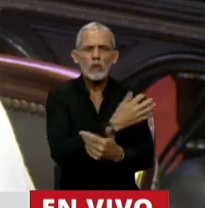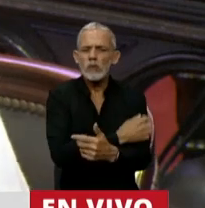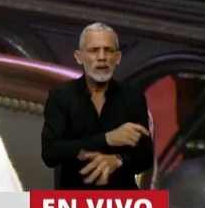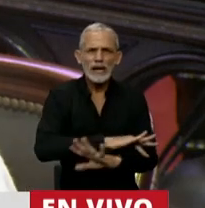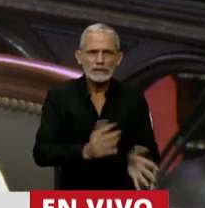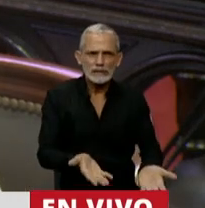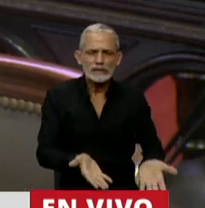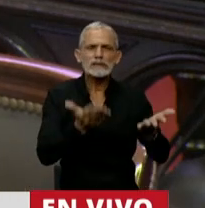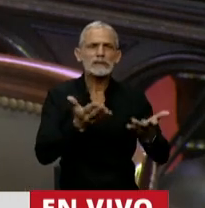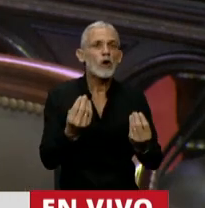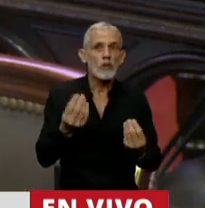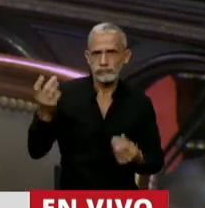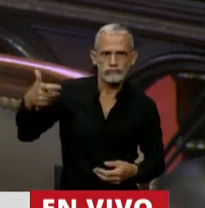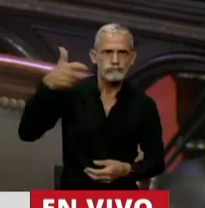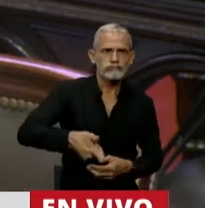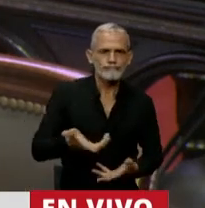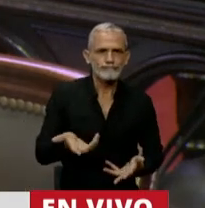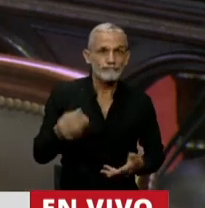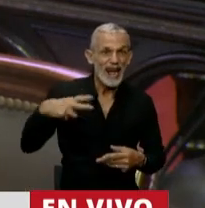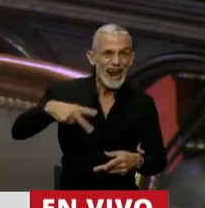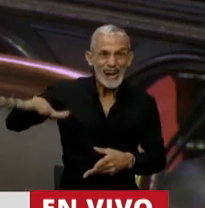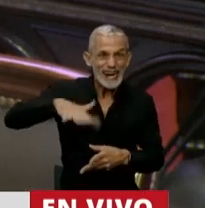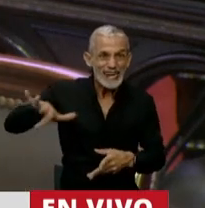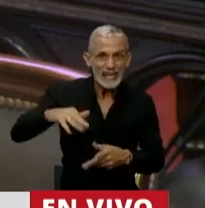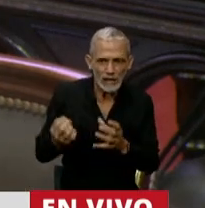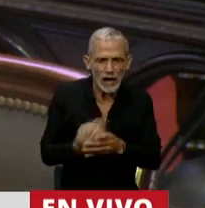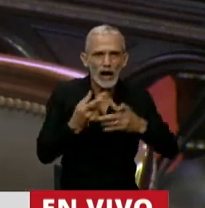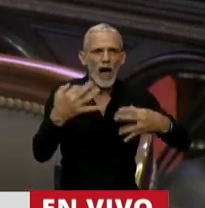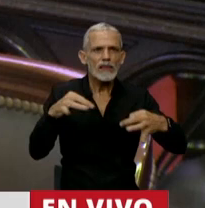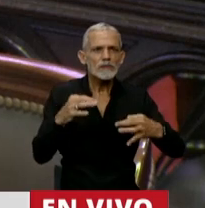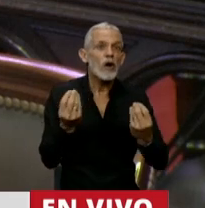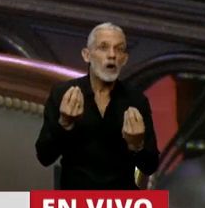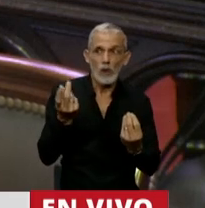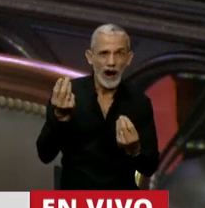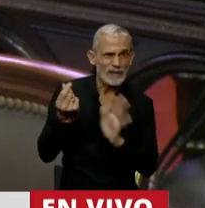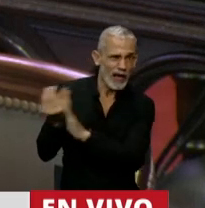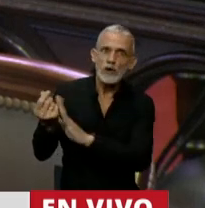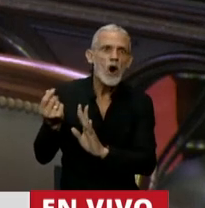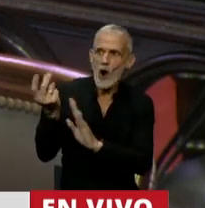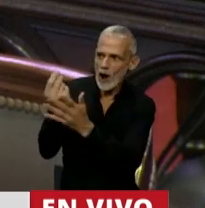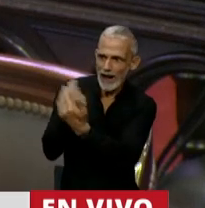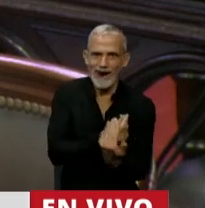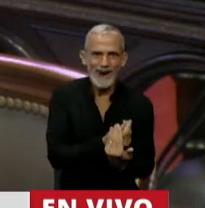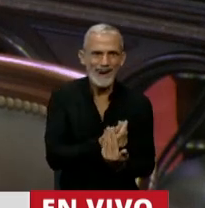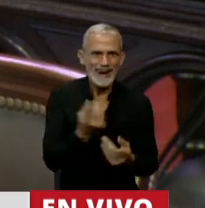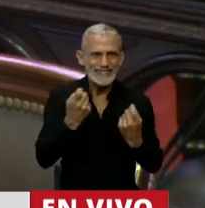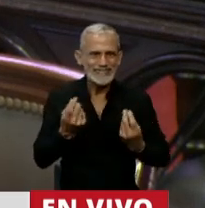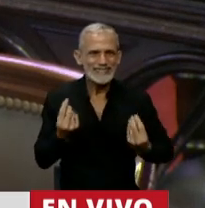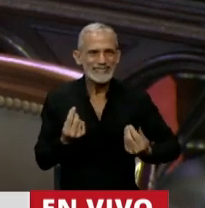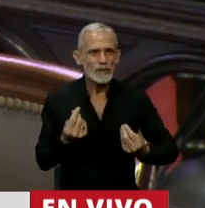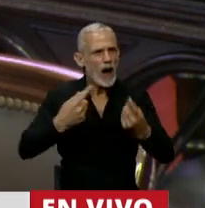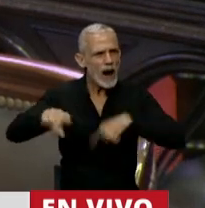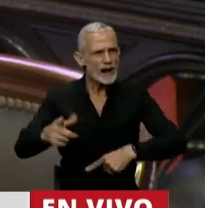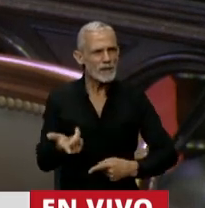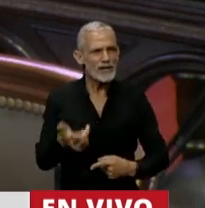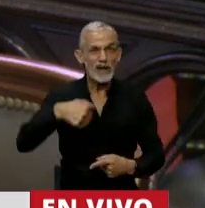pobreza. A la riqueza hay que crearla. Nosotros necesitamos crear riqueza, no podarla. Y con esto lo que